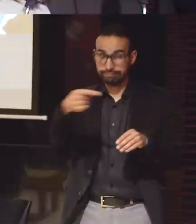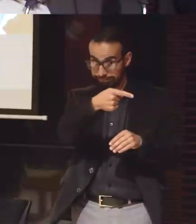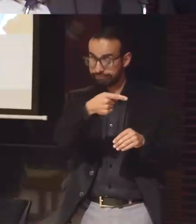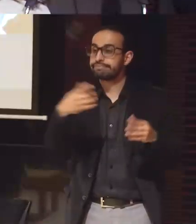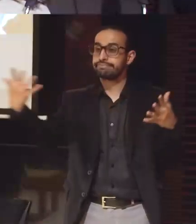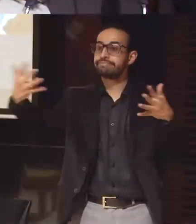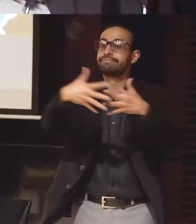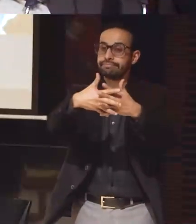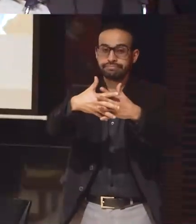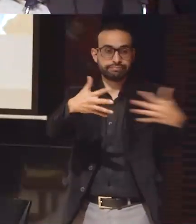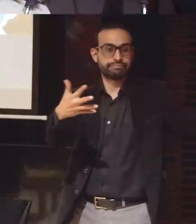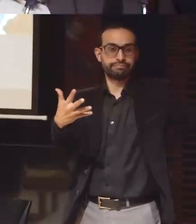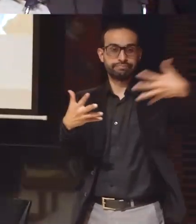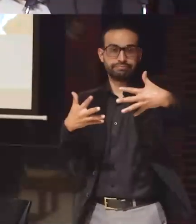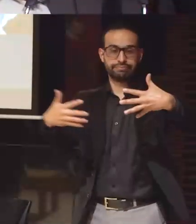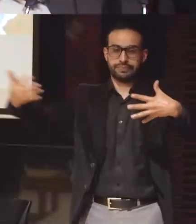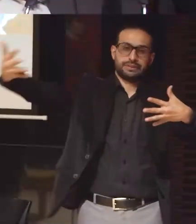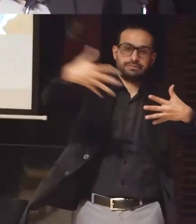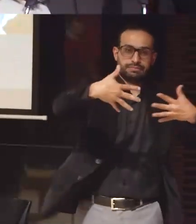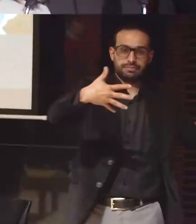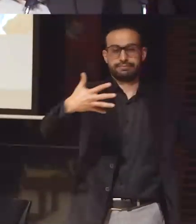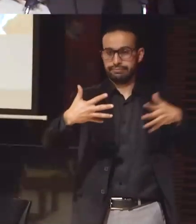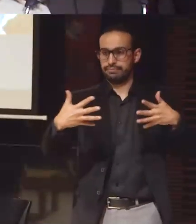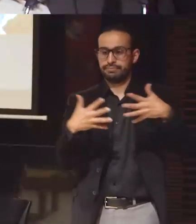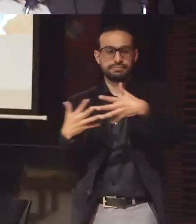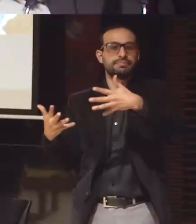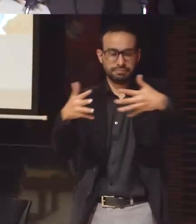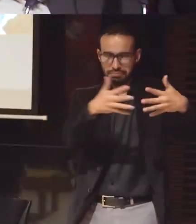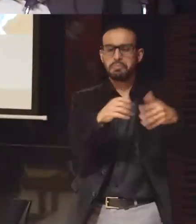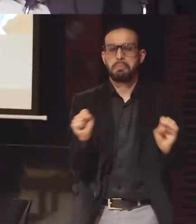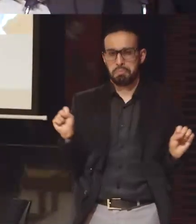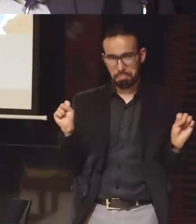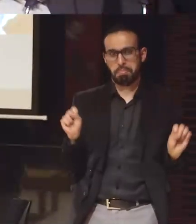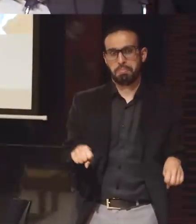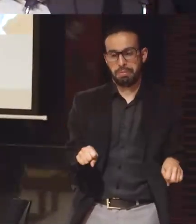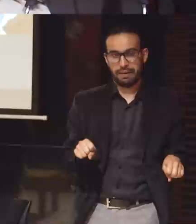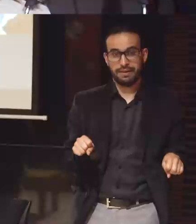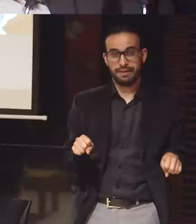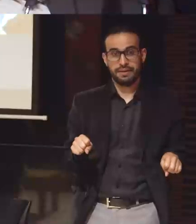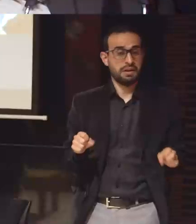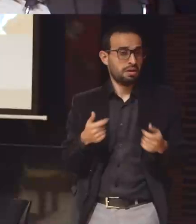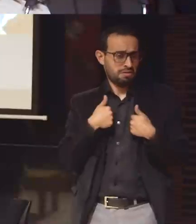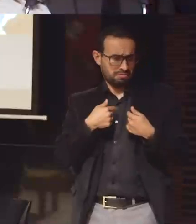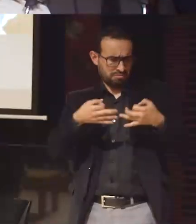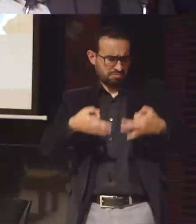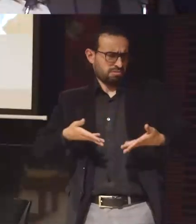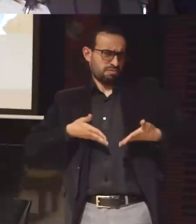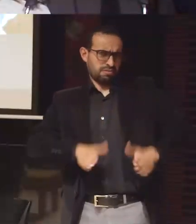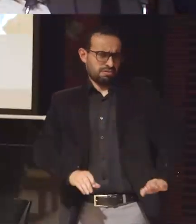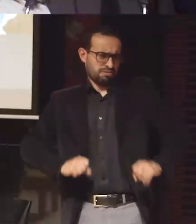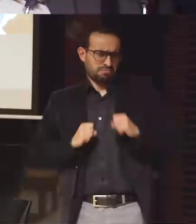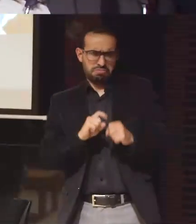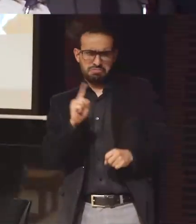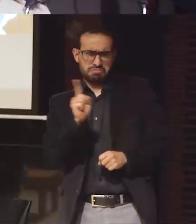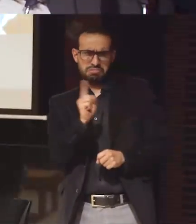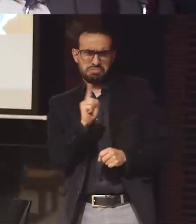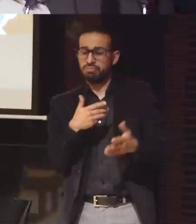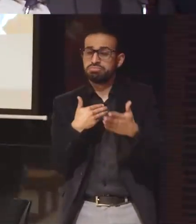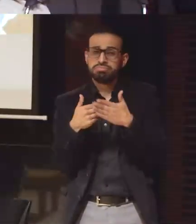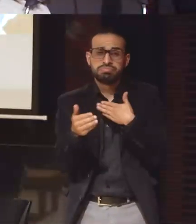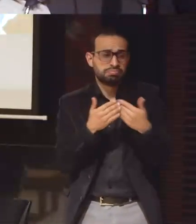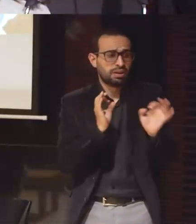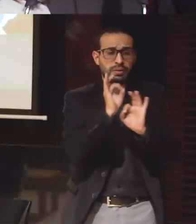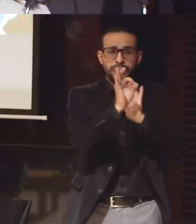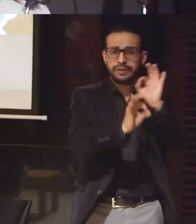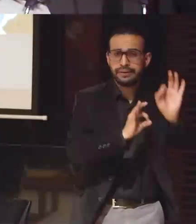en un contexto homogéneo que funciona. Diferente a si no vengo del mismo lugar, no vengo del mismo entorno y por lo tanto la estrategia debe